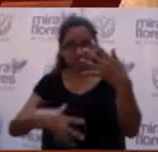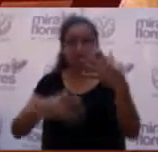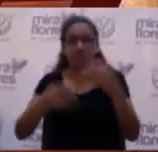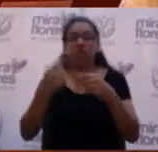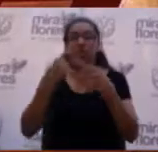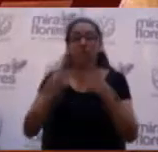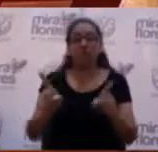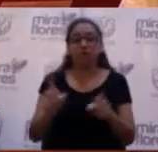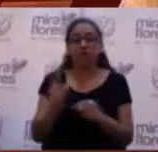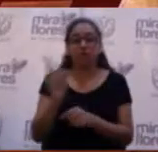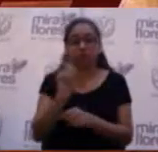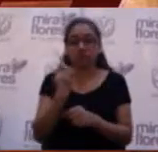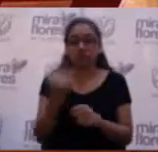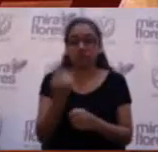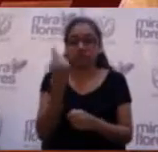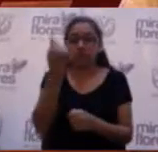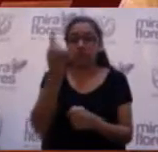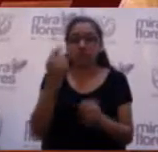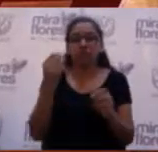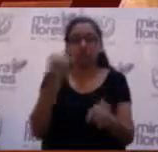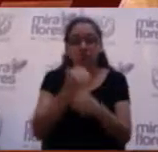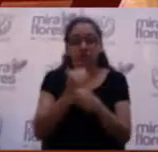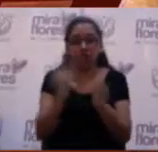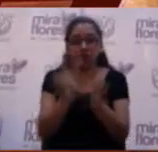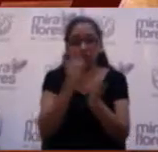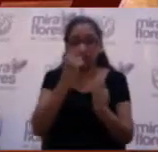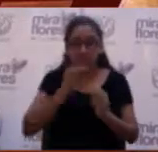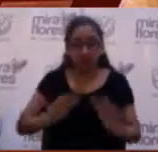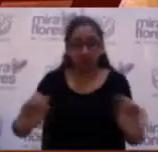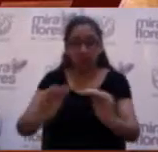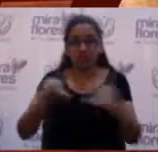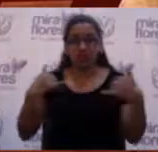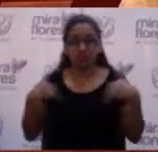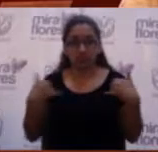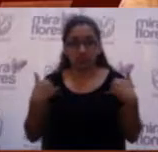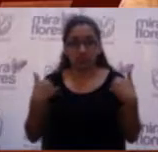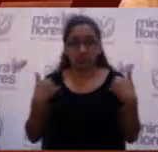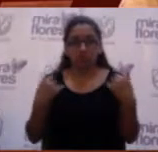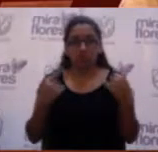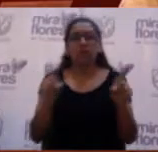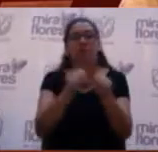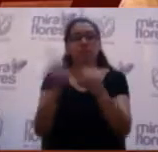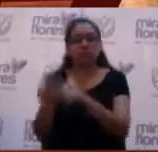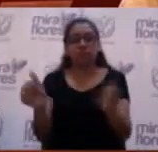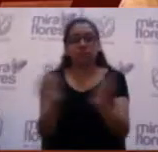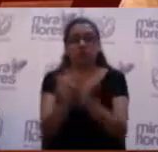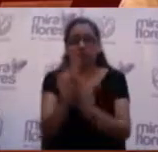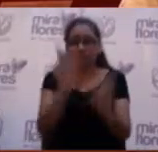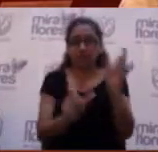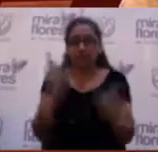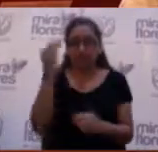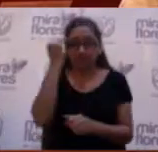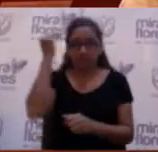es un trabajo con los niños, con las niñas, con los jóvenes, sino con los adultos mayores